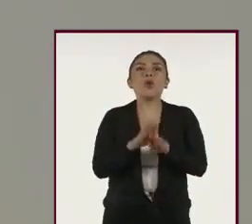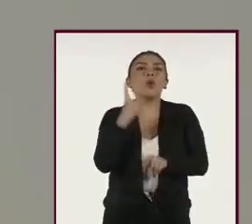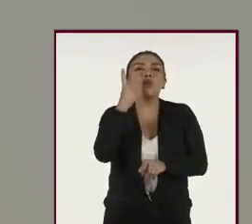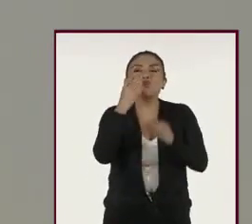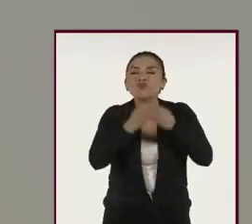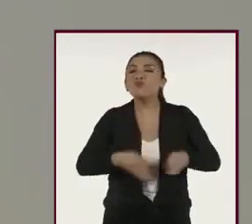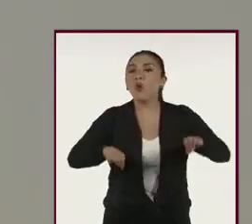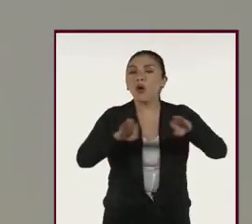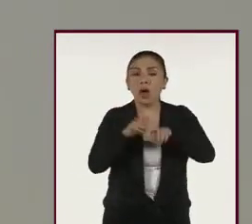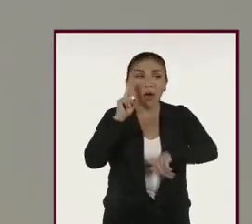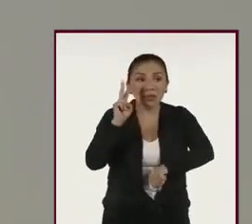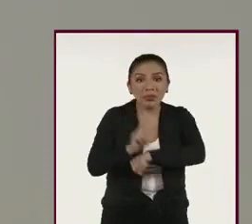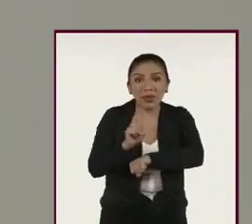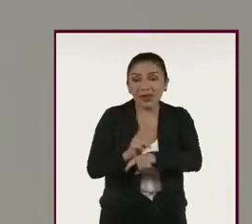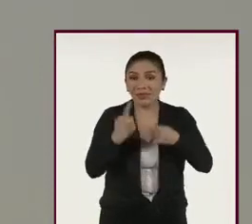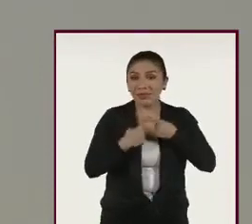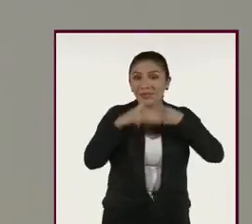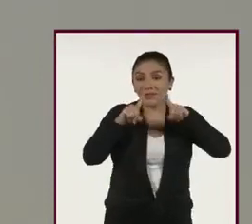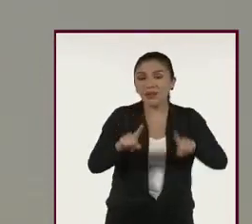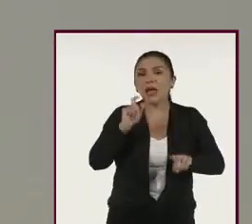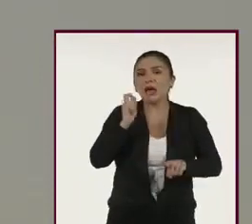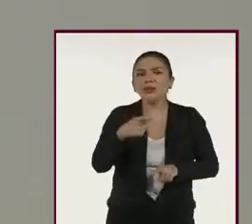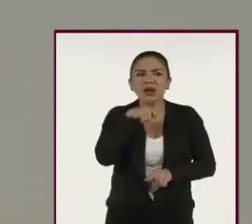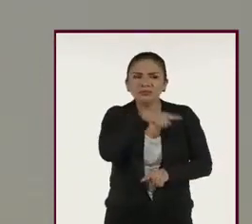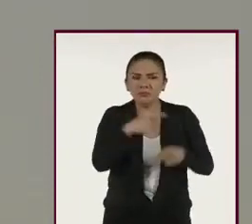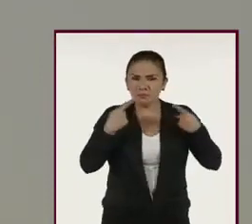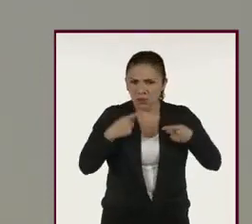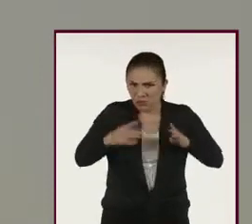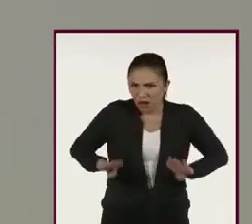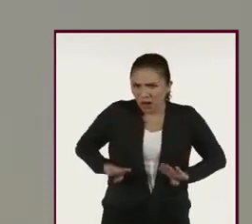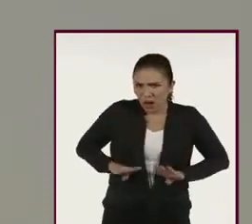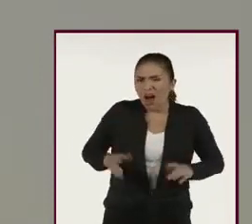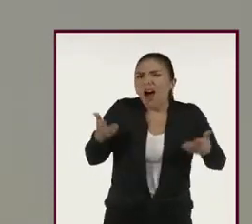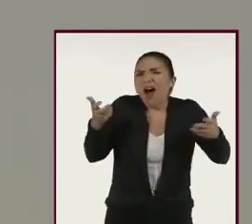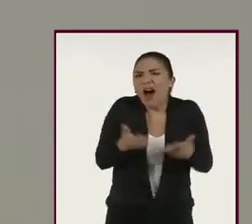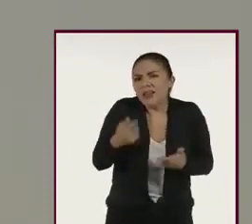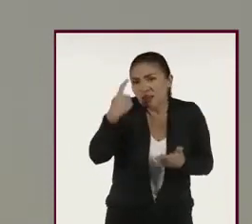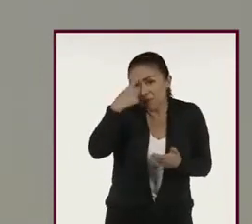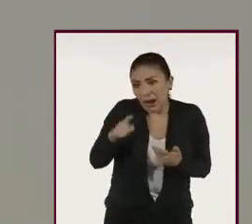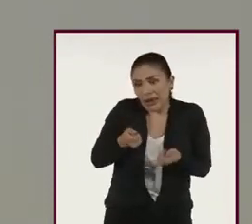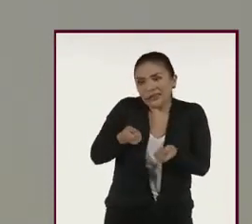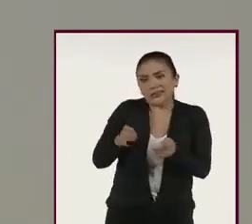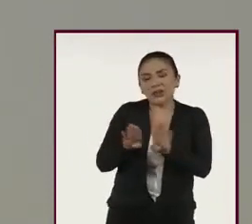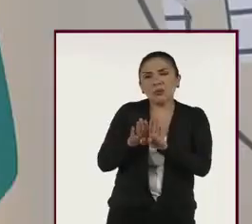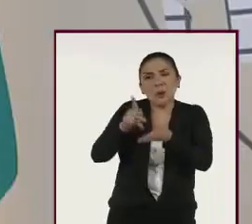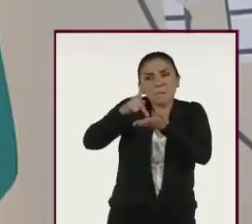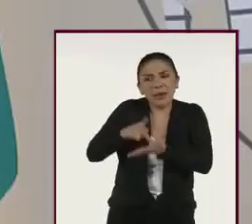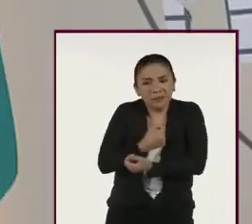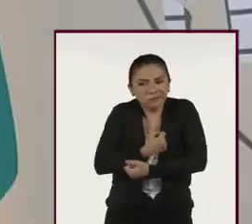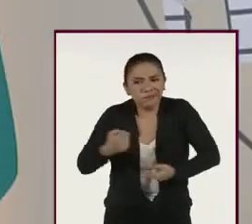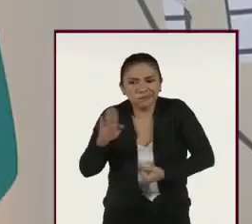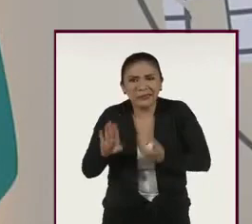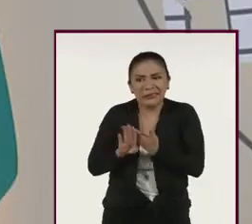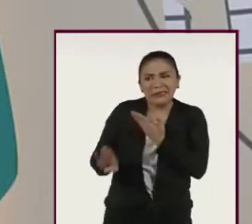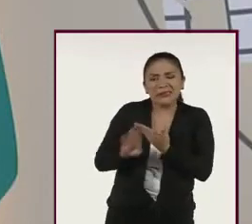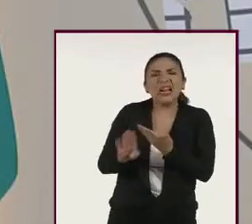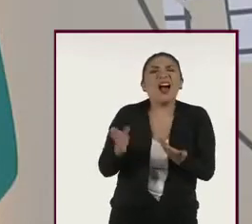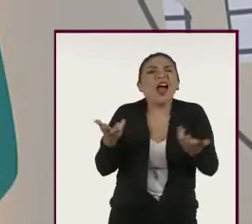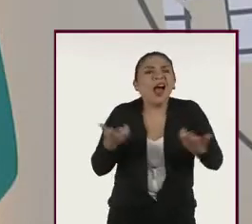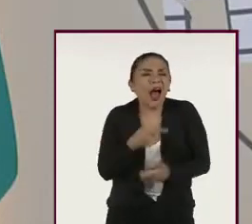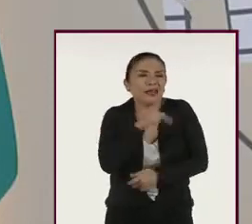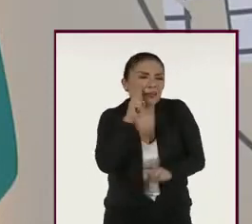gran diferenciación es cuáles son las conductas que se llegan a tomar para controlar el peso. Gracias,